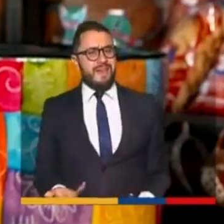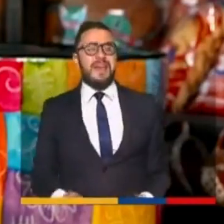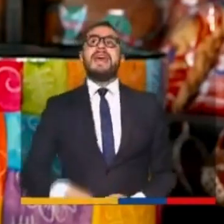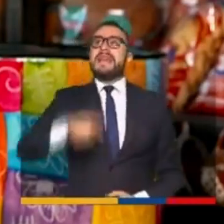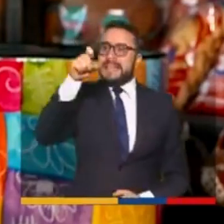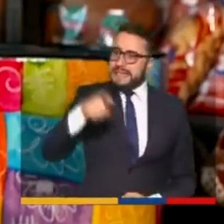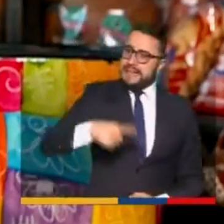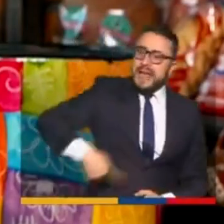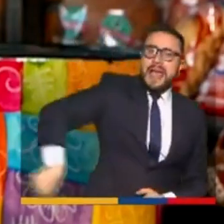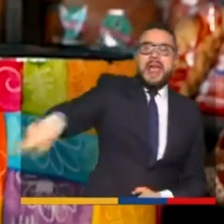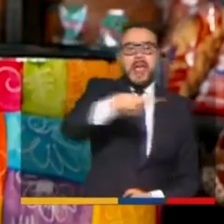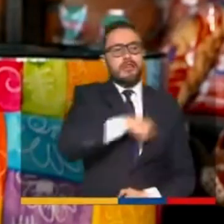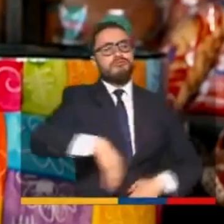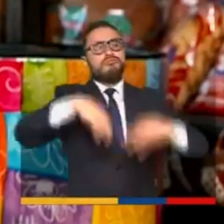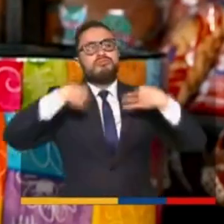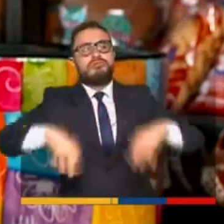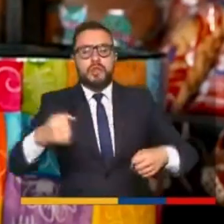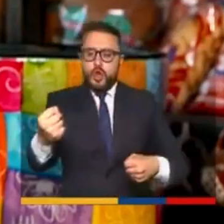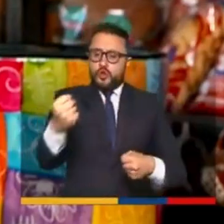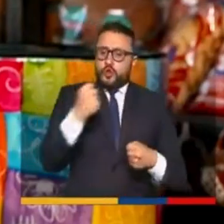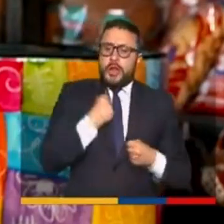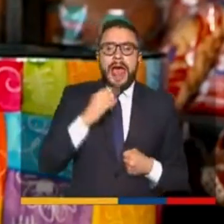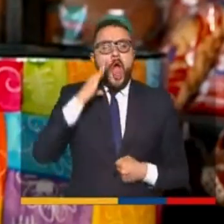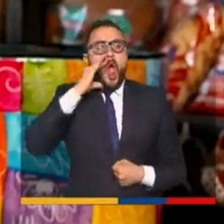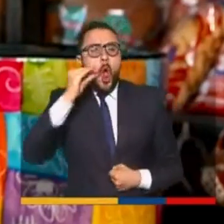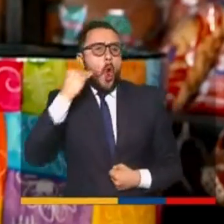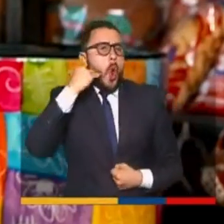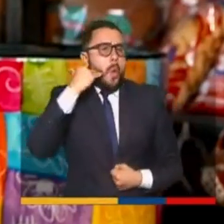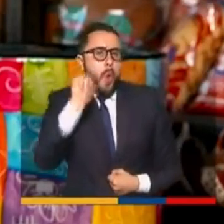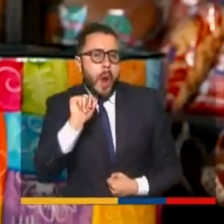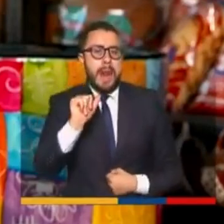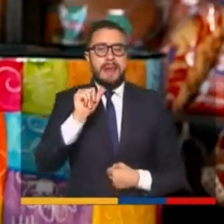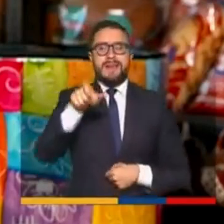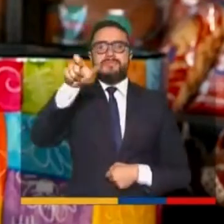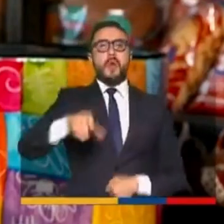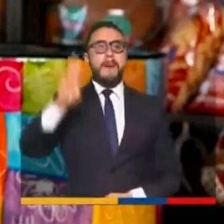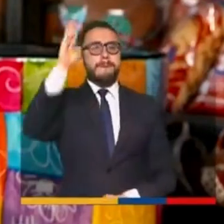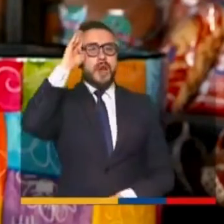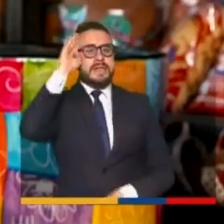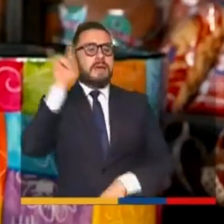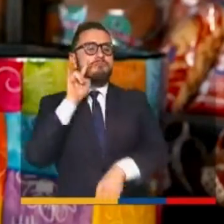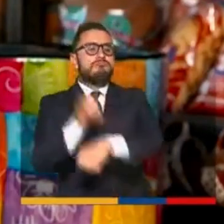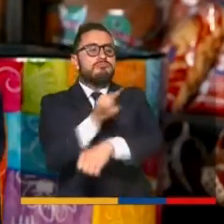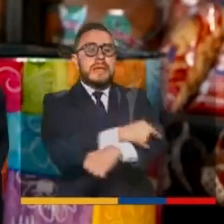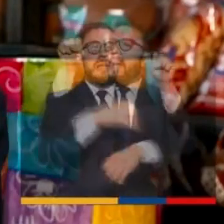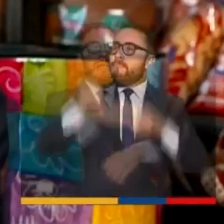comienza porque el soldado, la soldado, el patrullero puedan comer y vivir con dignidad.